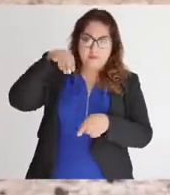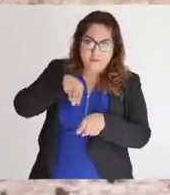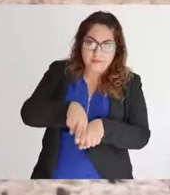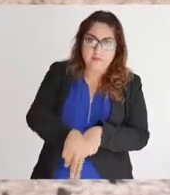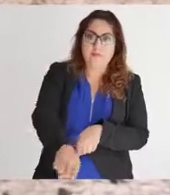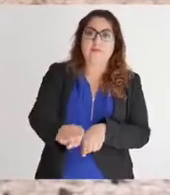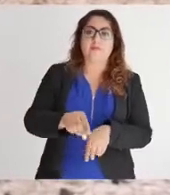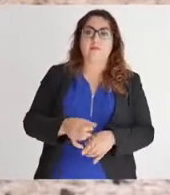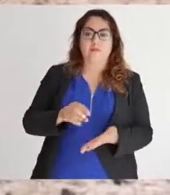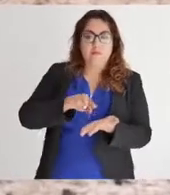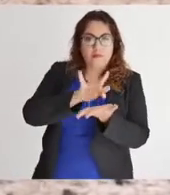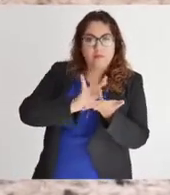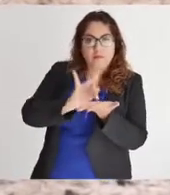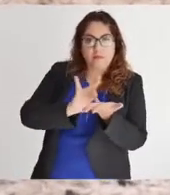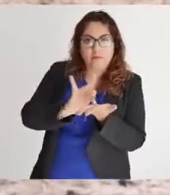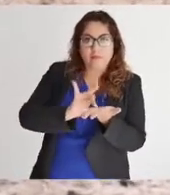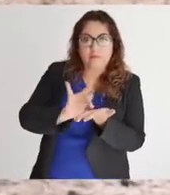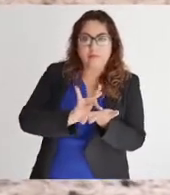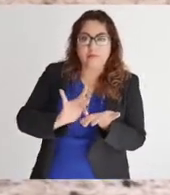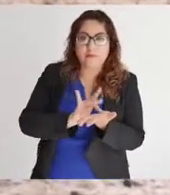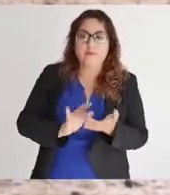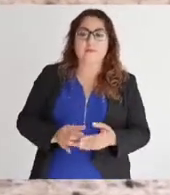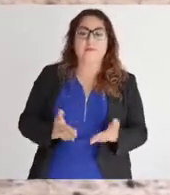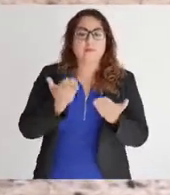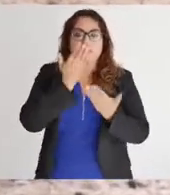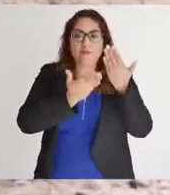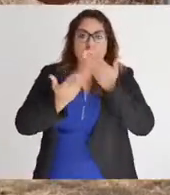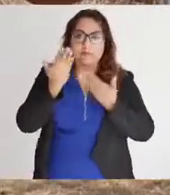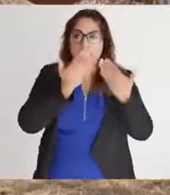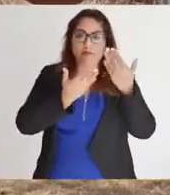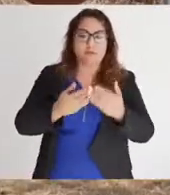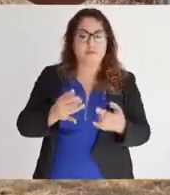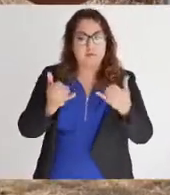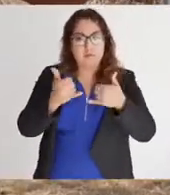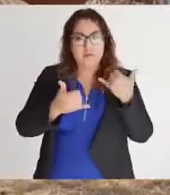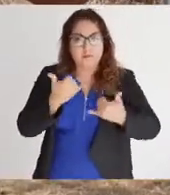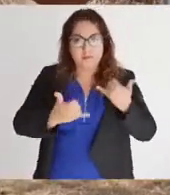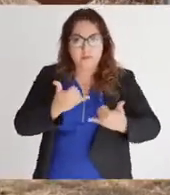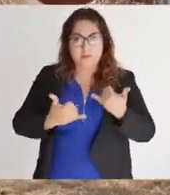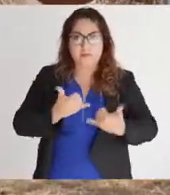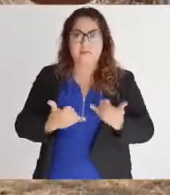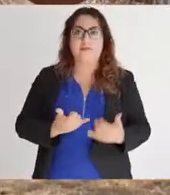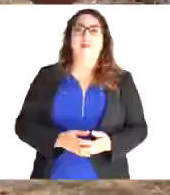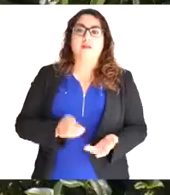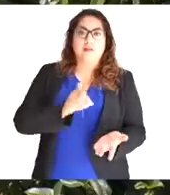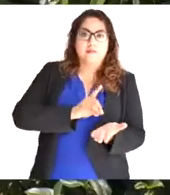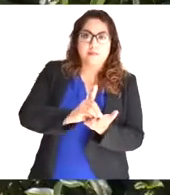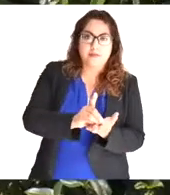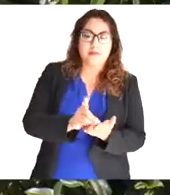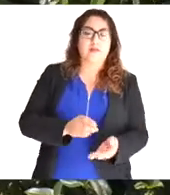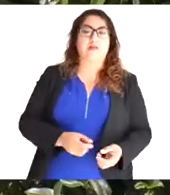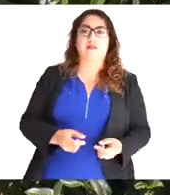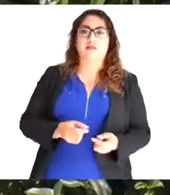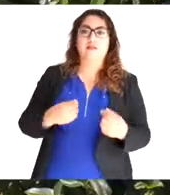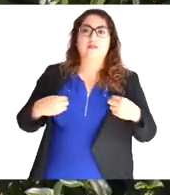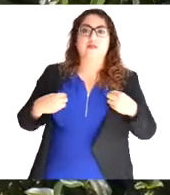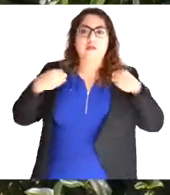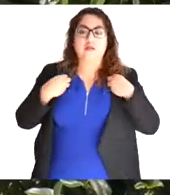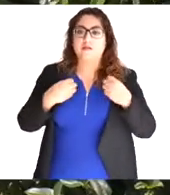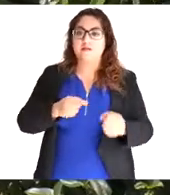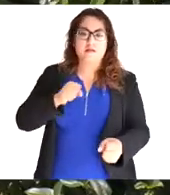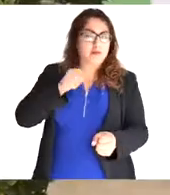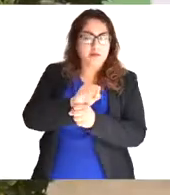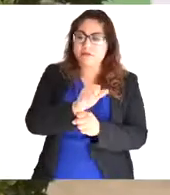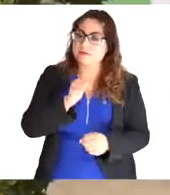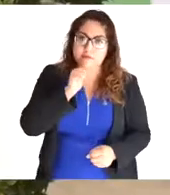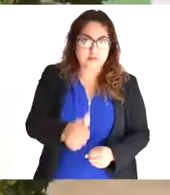juguetes, resbaladillas, tablet para la escuela y para que juegue. El derecho a vivir una vida sin